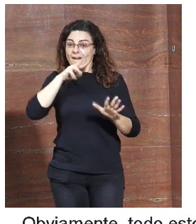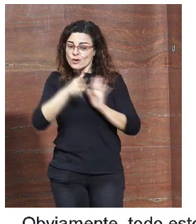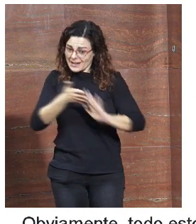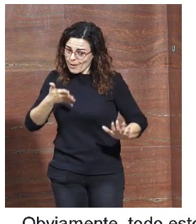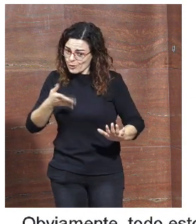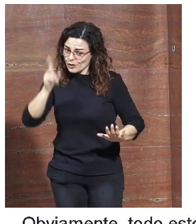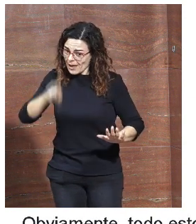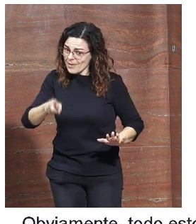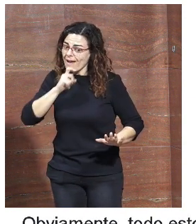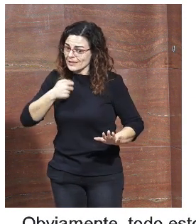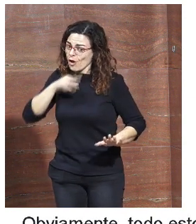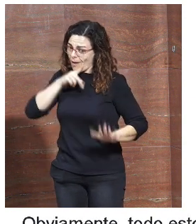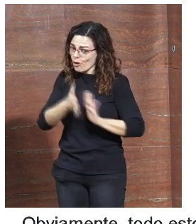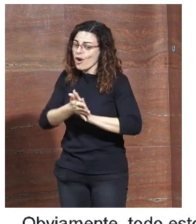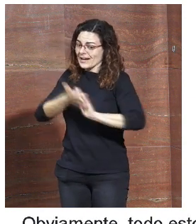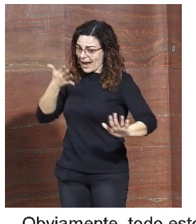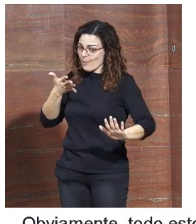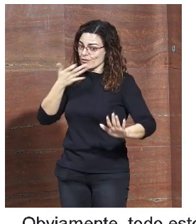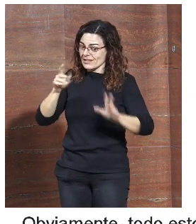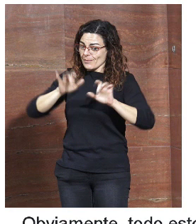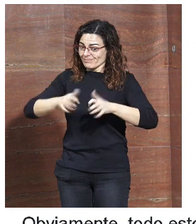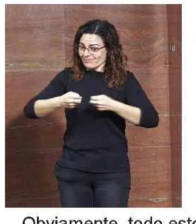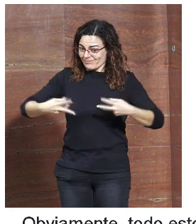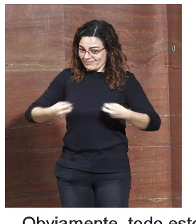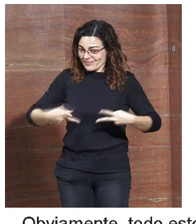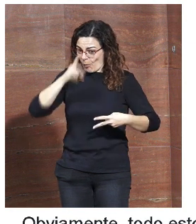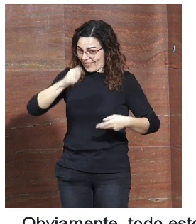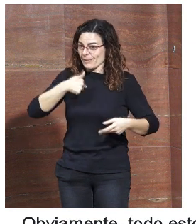decís, porque hablo muy deprisa y quien esté subtitulando se va a acordar de mí.